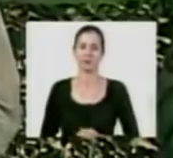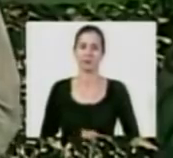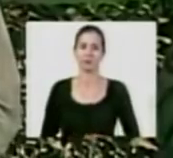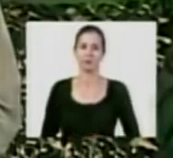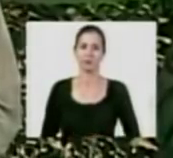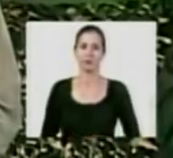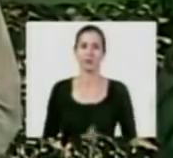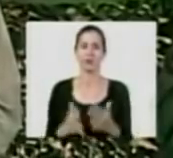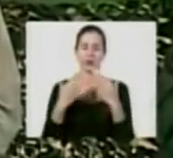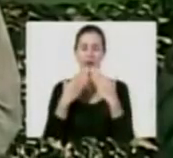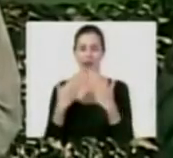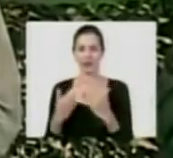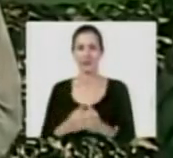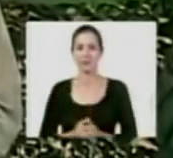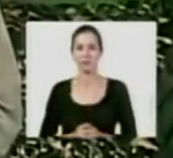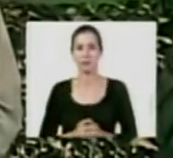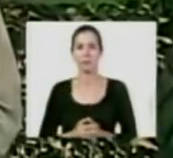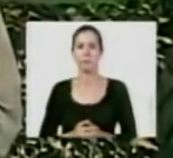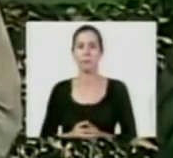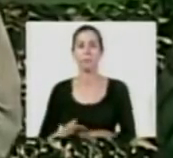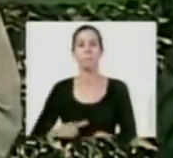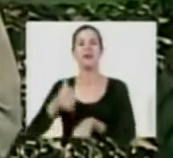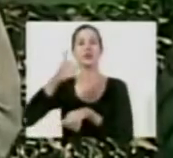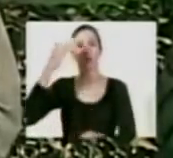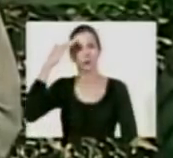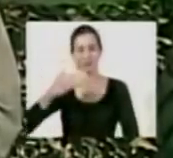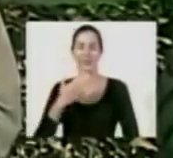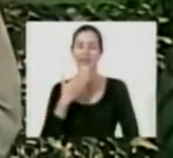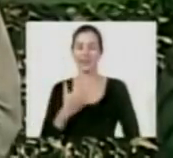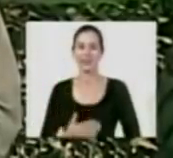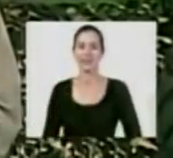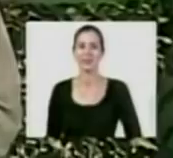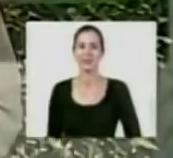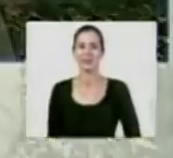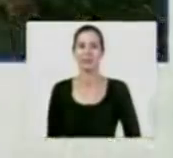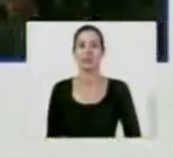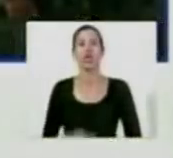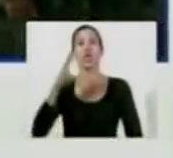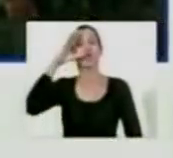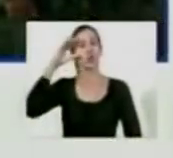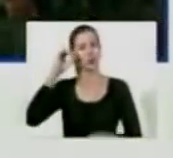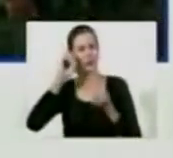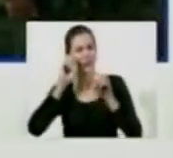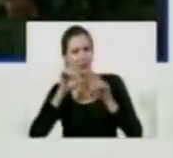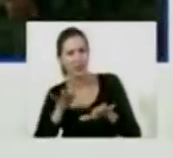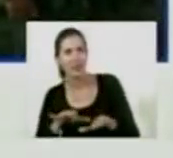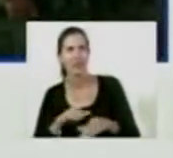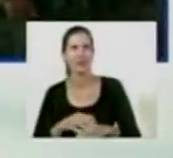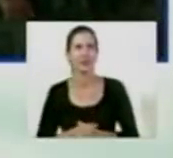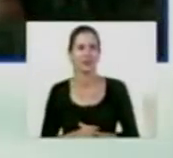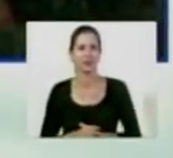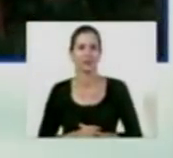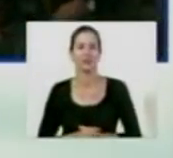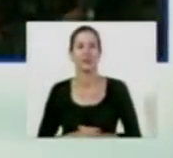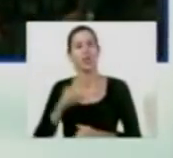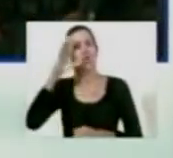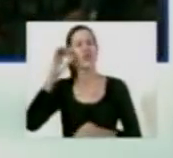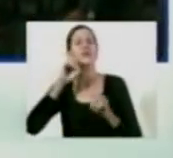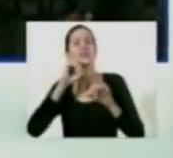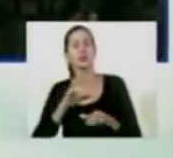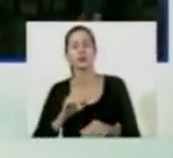Muchas gracias, Mayor General García Tusén. Que Dios lo bendiga a usted y bendiga a nuestro